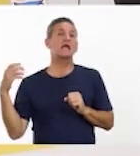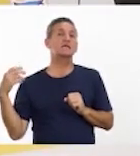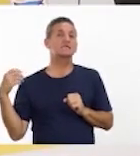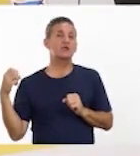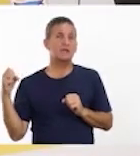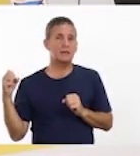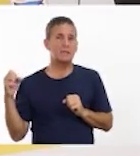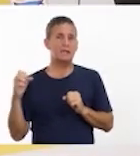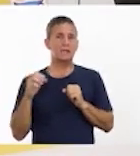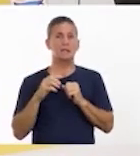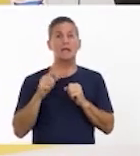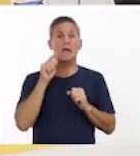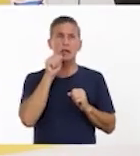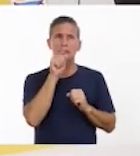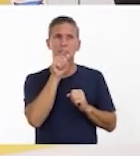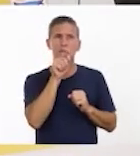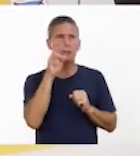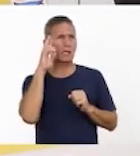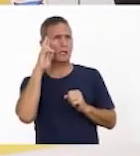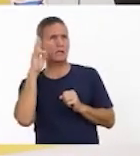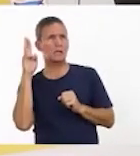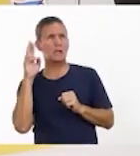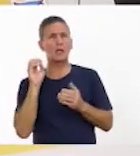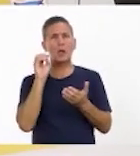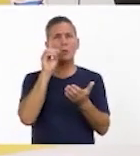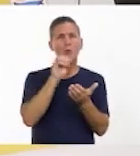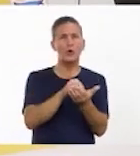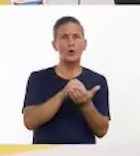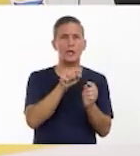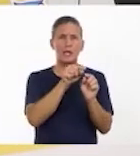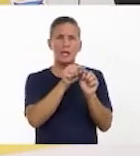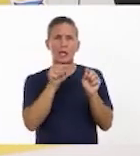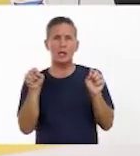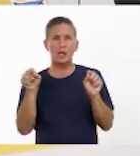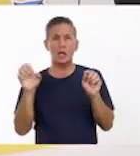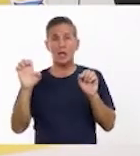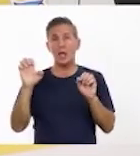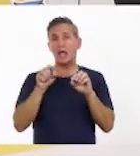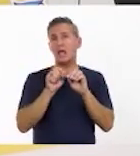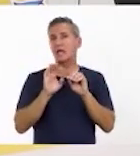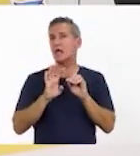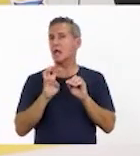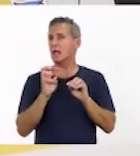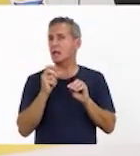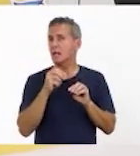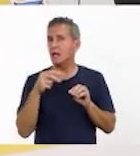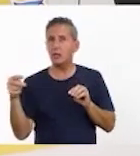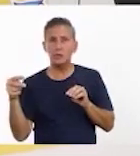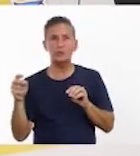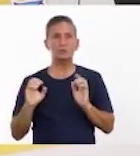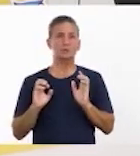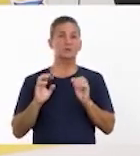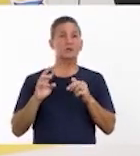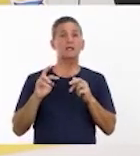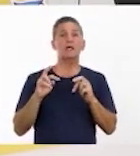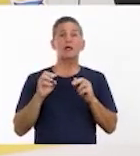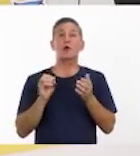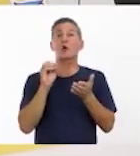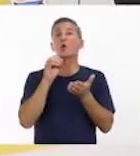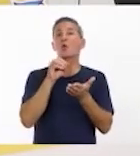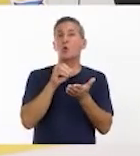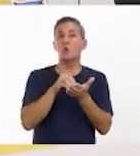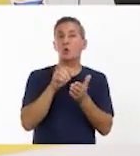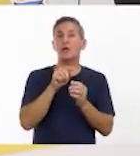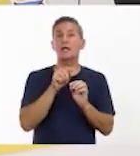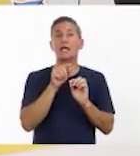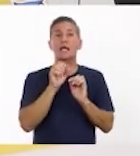que hay que señalar es recordar, poner los ejes de energía total, de avance de reacción, colocar en el